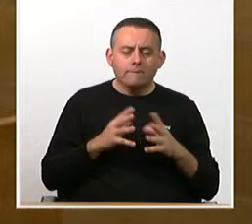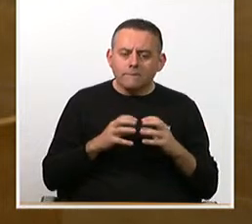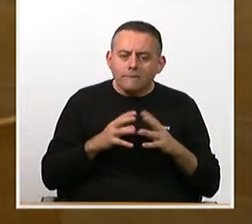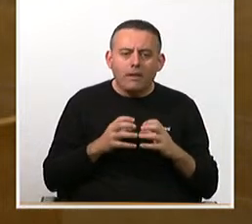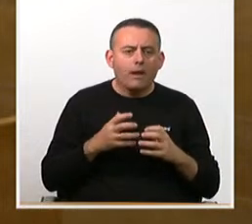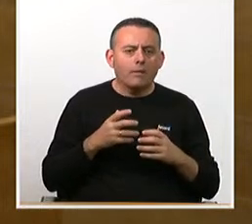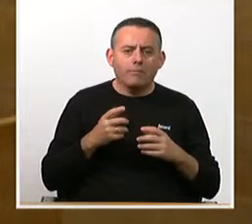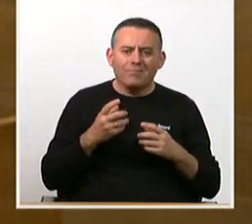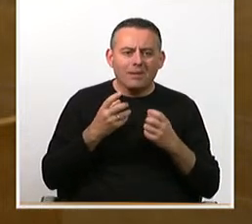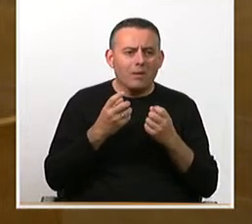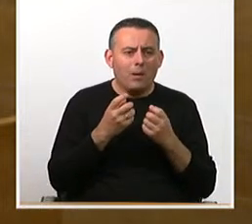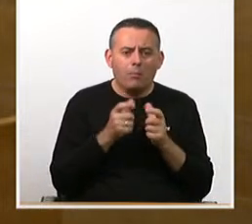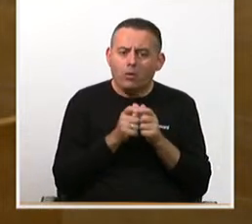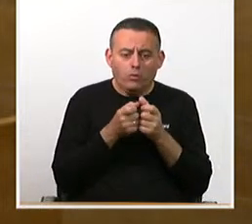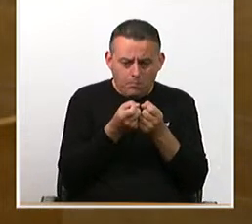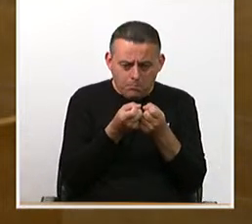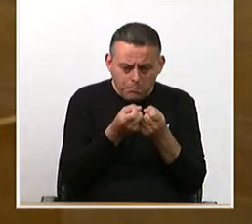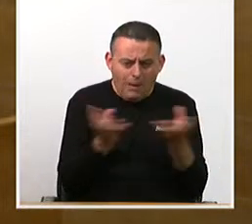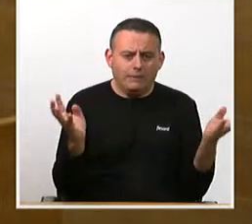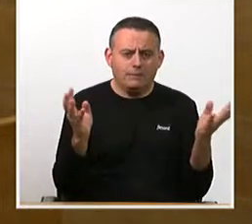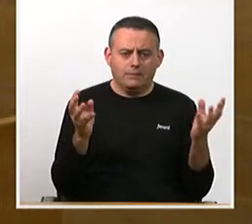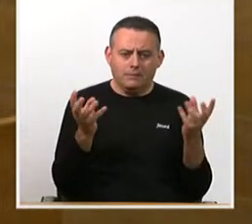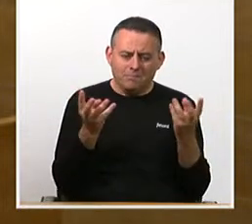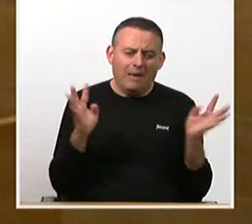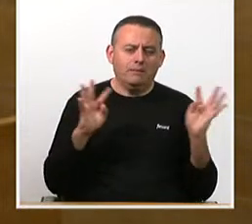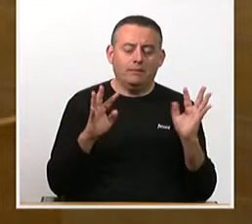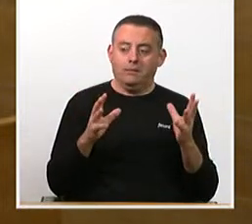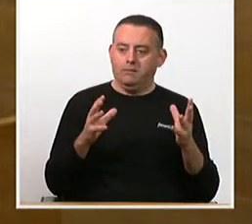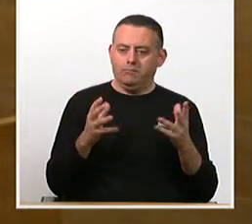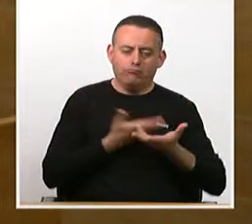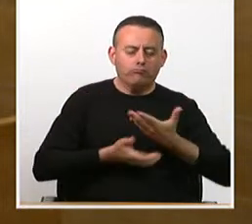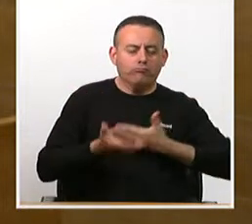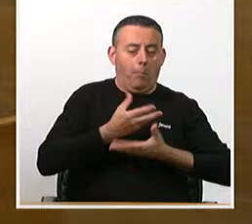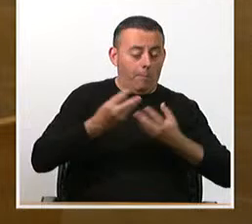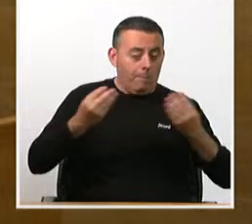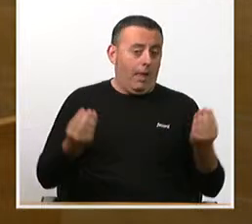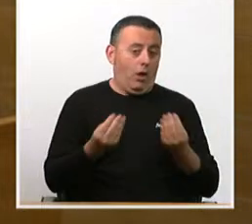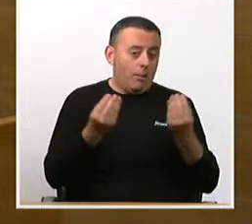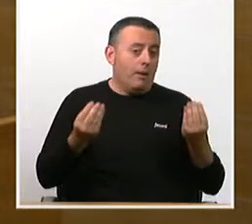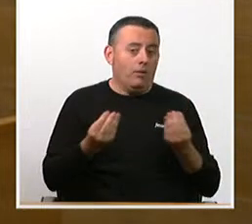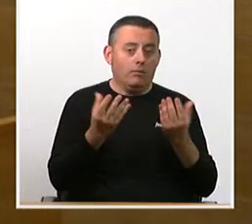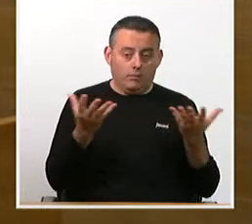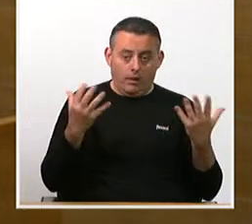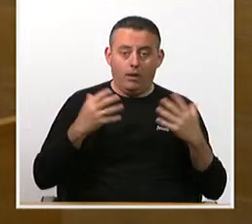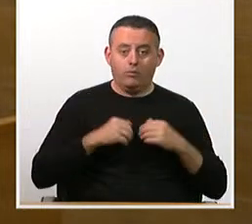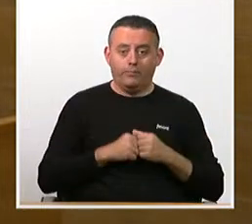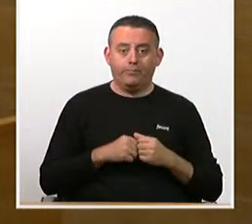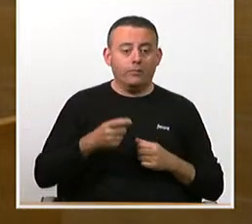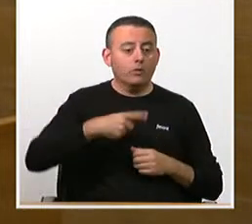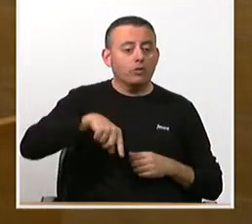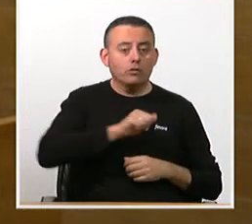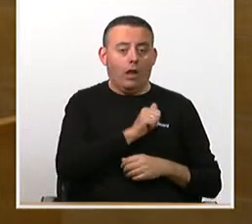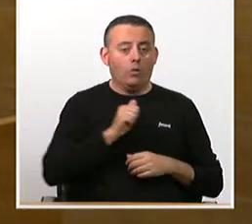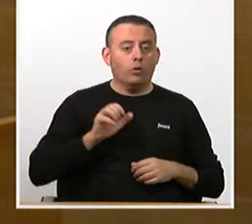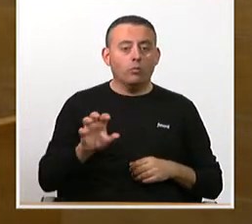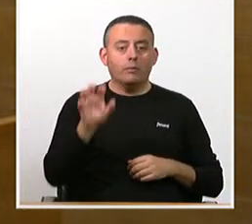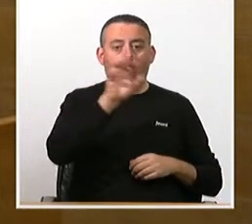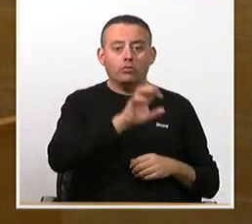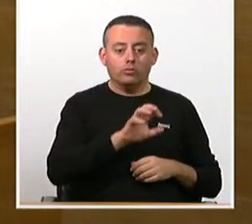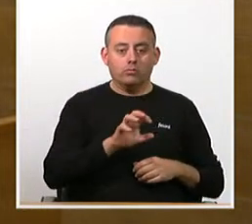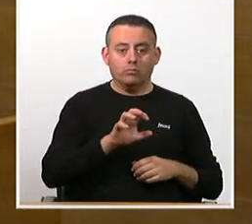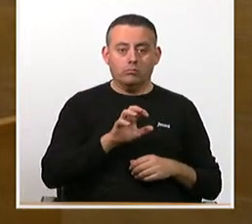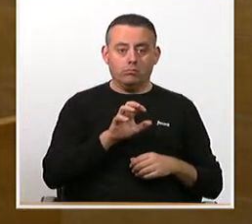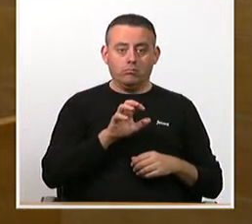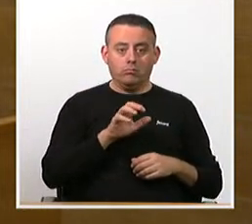actitud mejor y Cuanto más sentido estado mejor y me dice usted que no tenemos que ser los gobiernos autonómicos los que seamos aliente contra el gobierno de